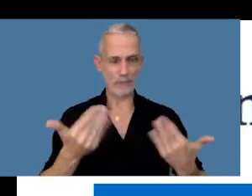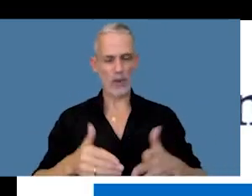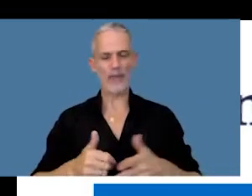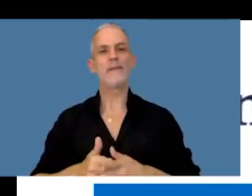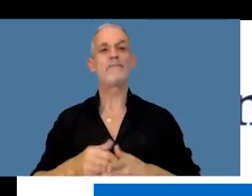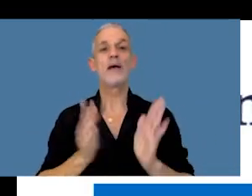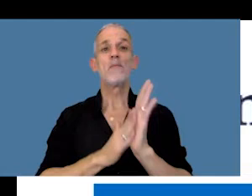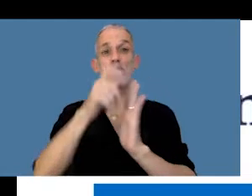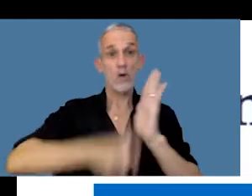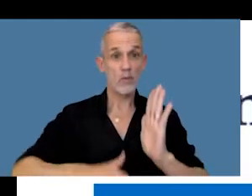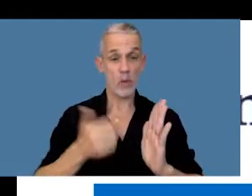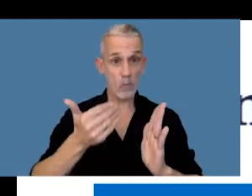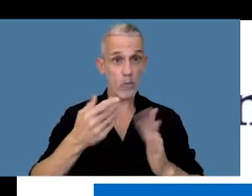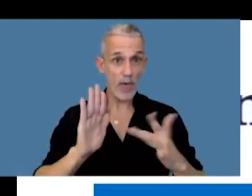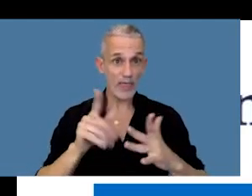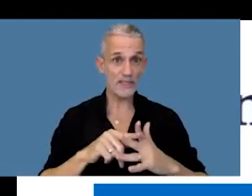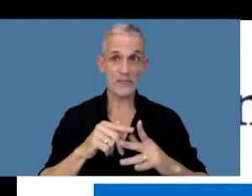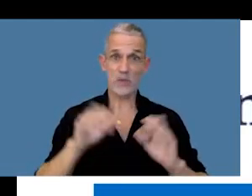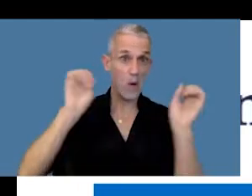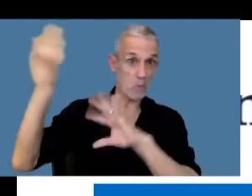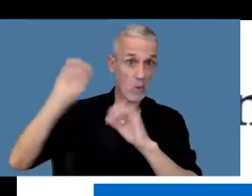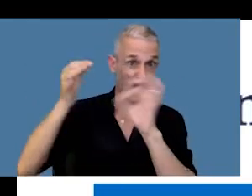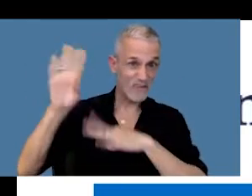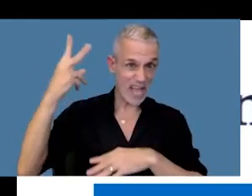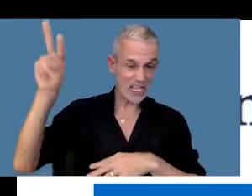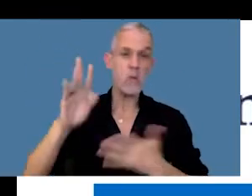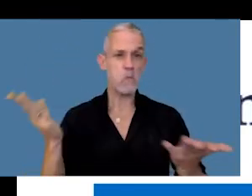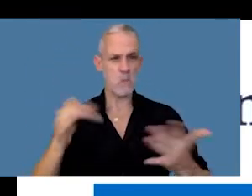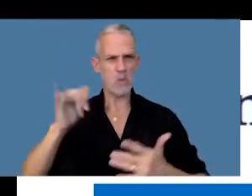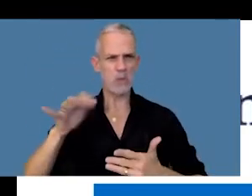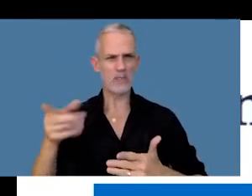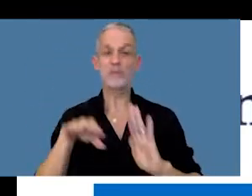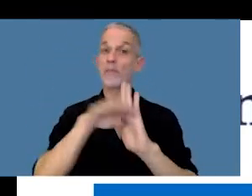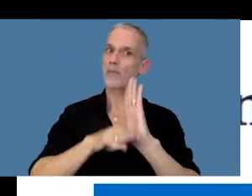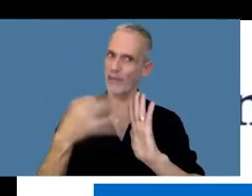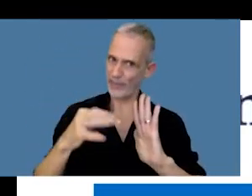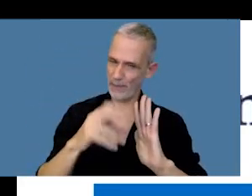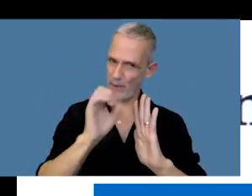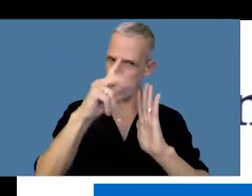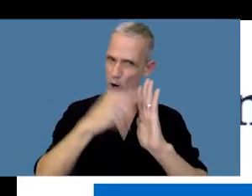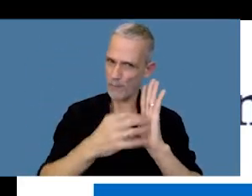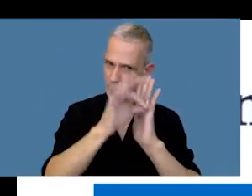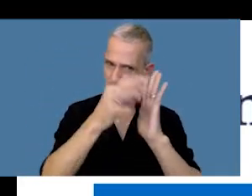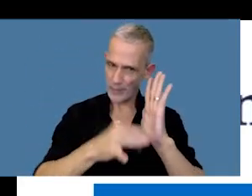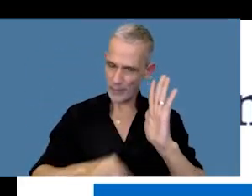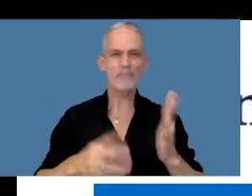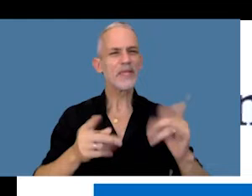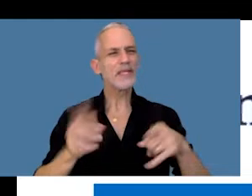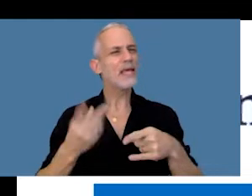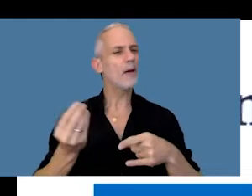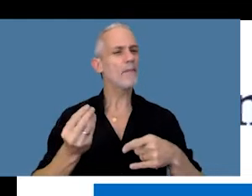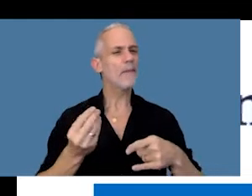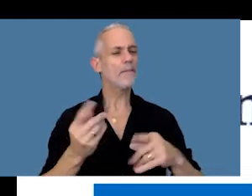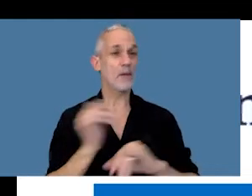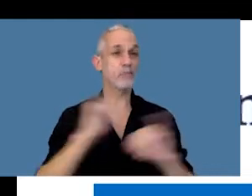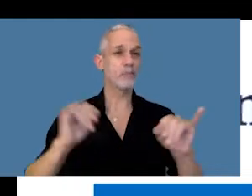ya sabemos, puede ser exportador, siempre y cuando le den las restantes condiciones. Y además también cabe